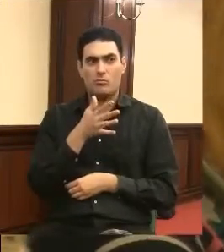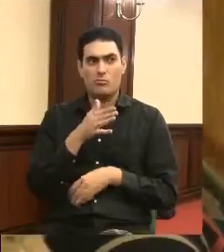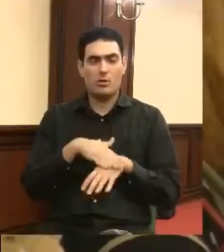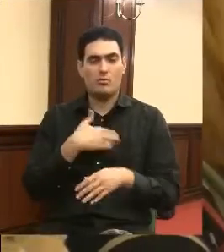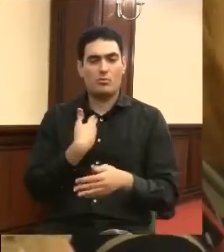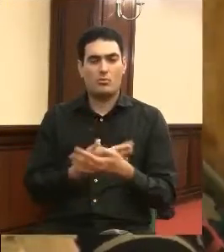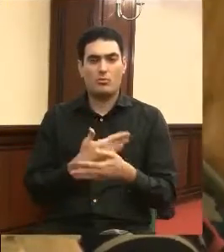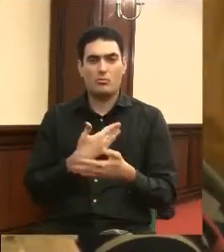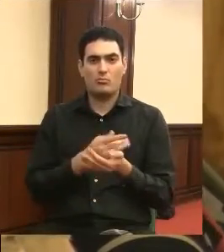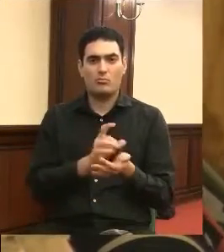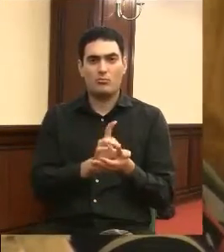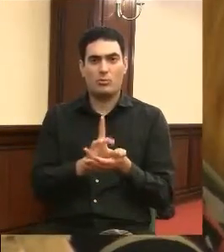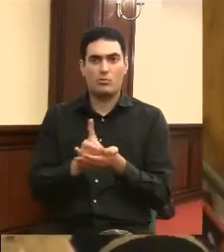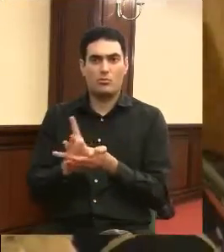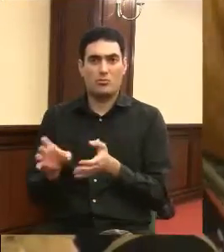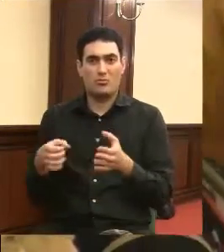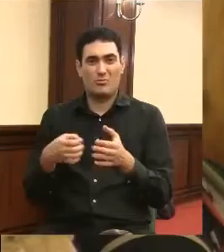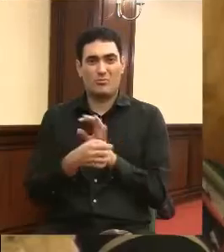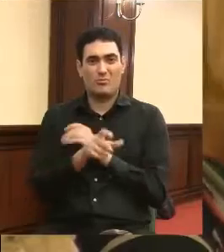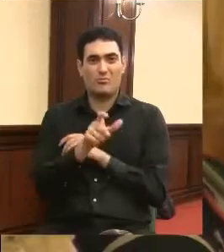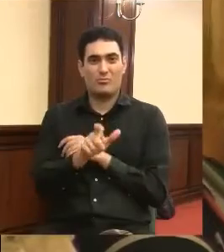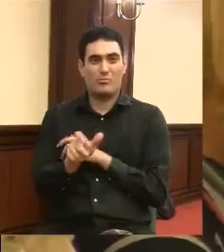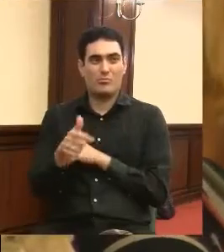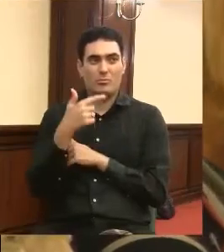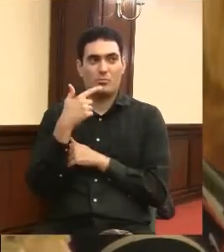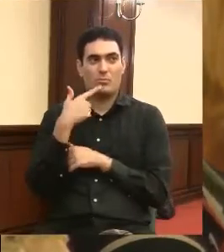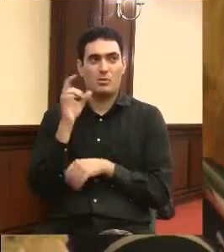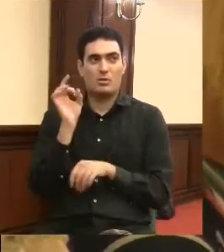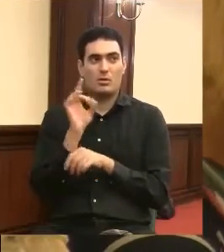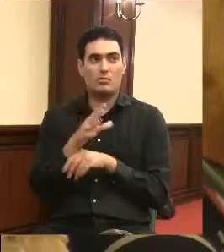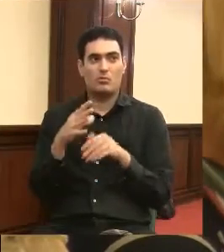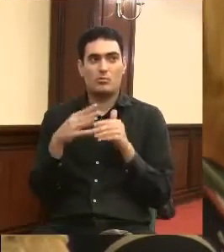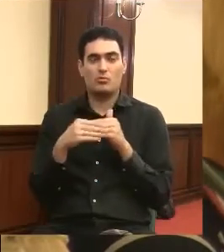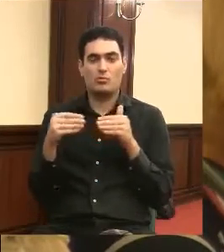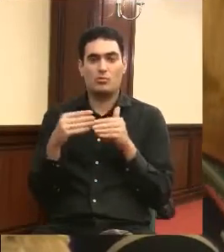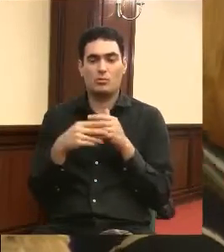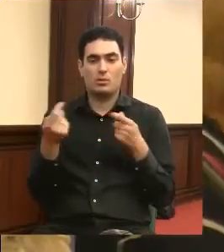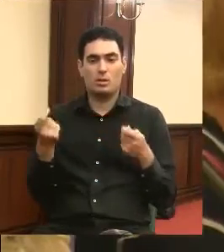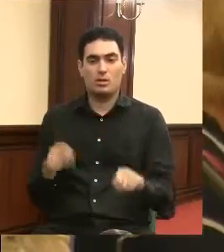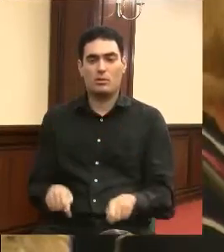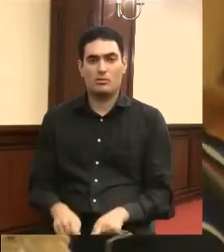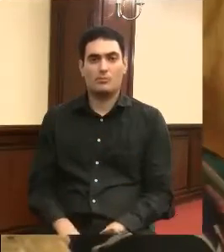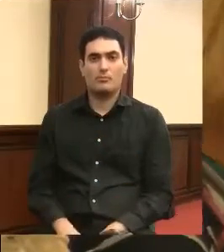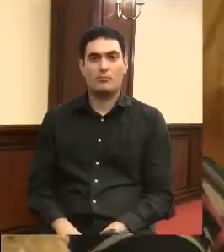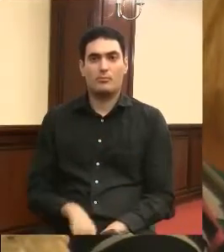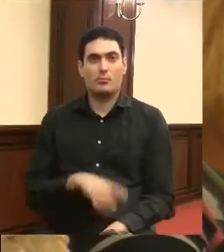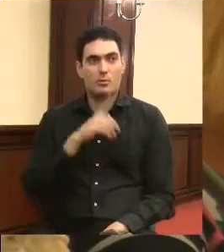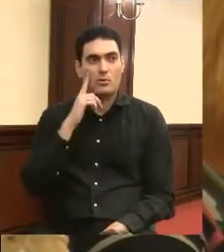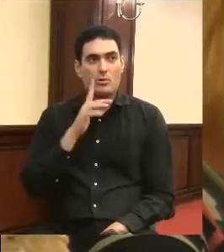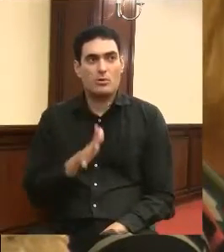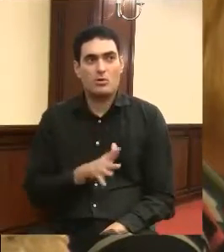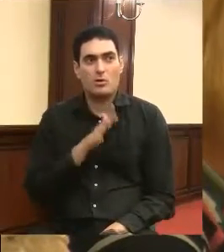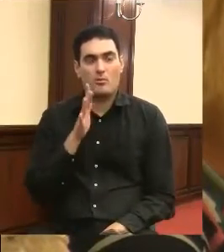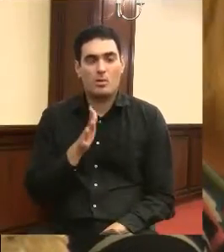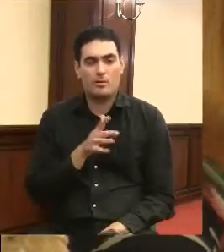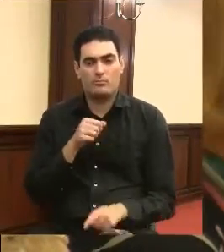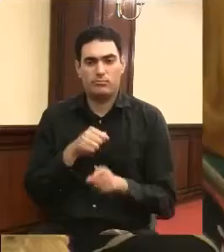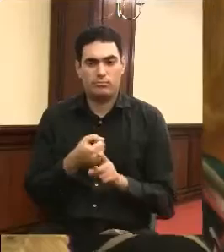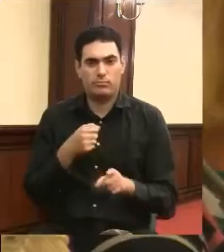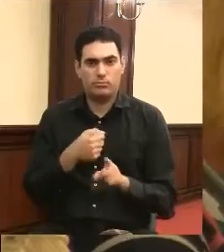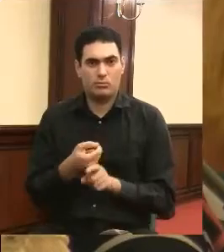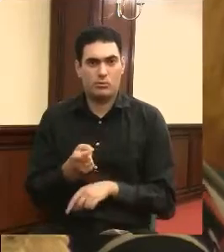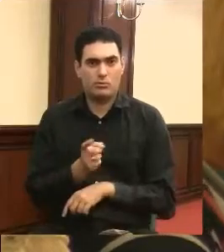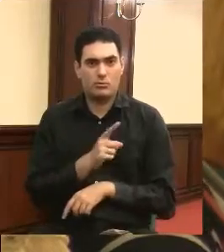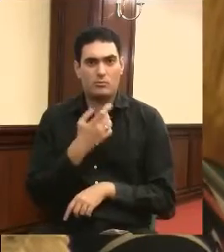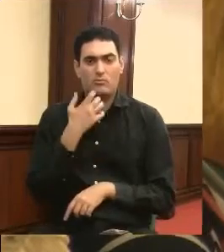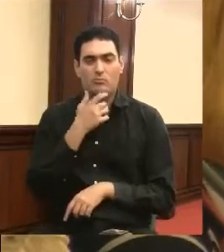su trabajo. Sus razones objetivas para justificar este despido colectivo, así argumentan en una carta a los usuarios el